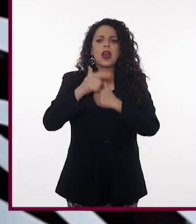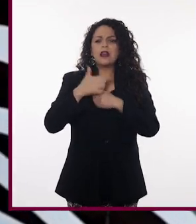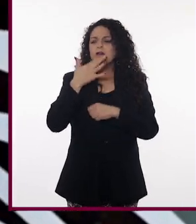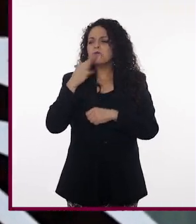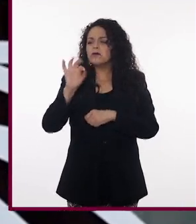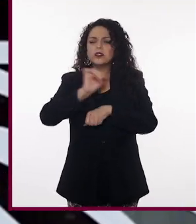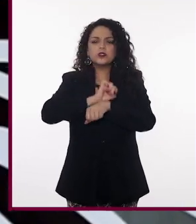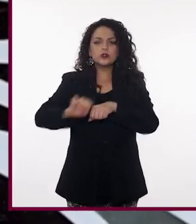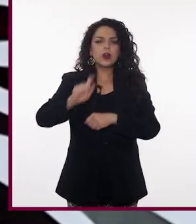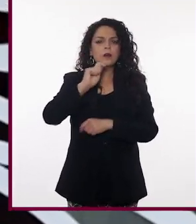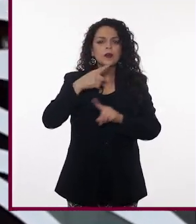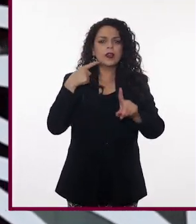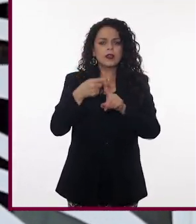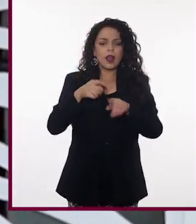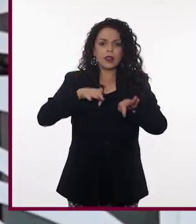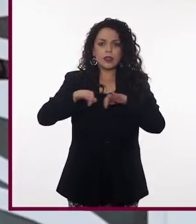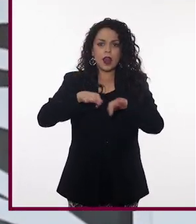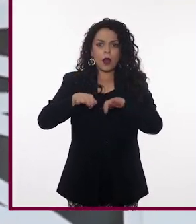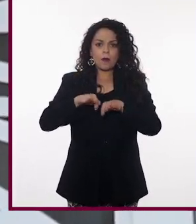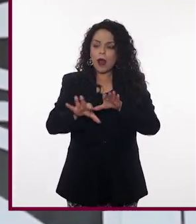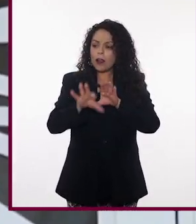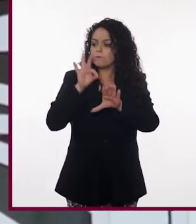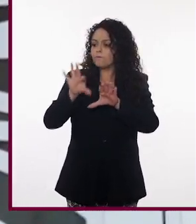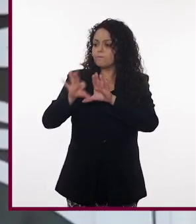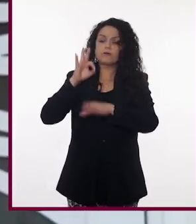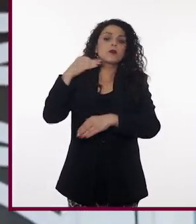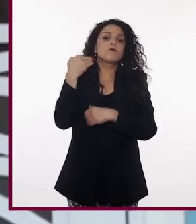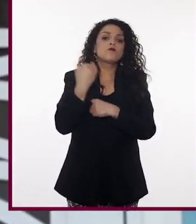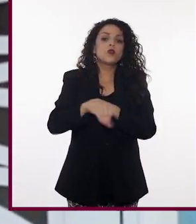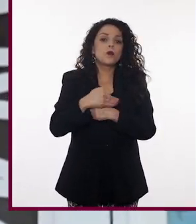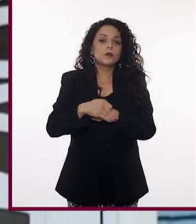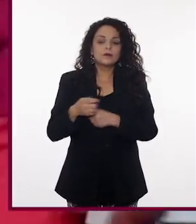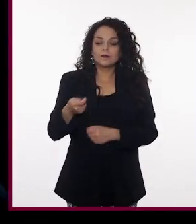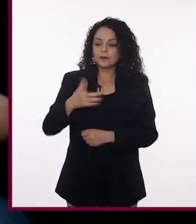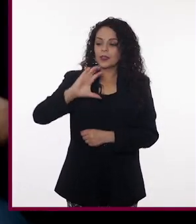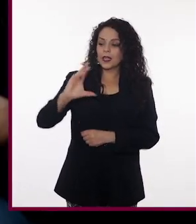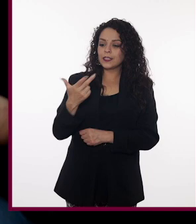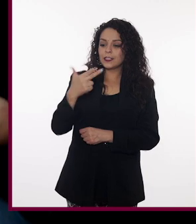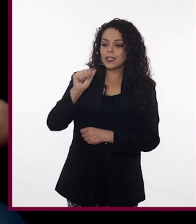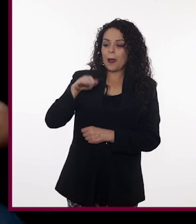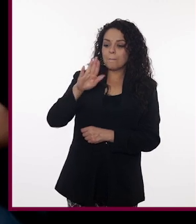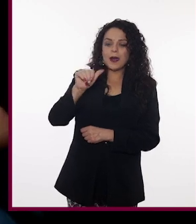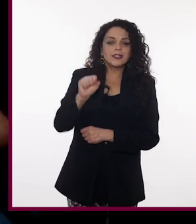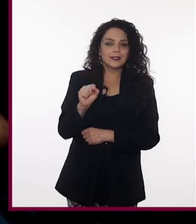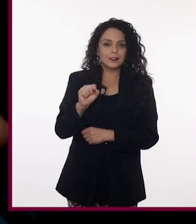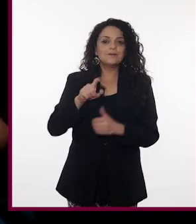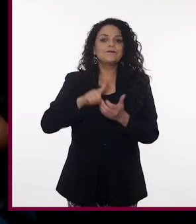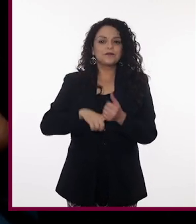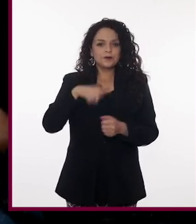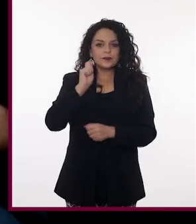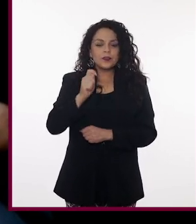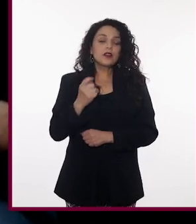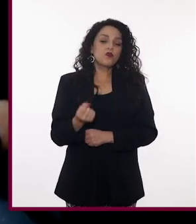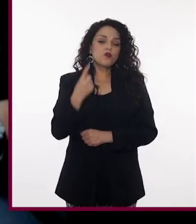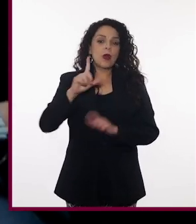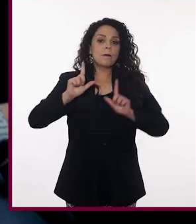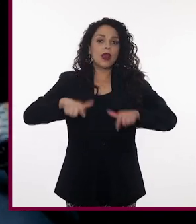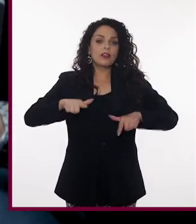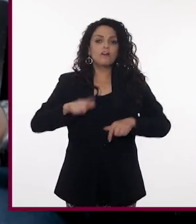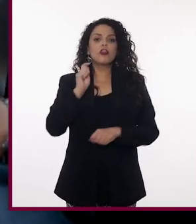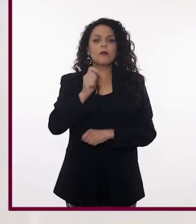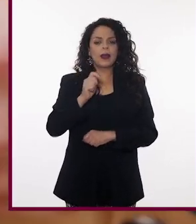Consiste básicamente en tomar trabajos ocasionales, chambas, principalmente a través de alguna plataforma